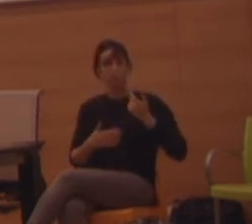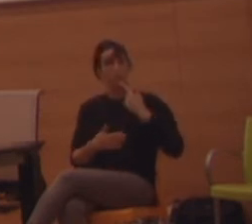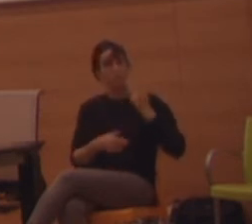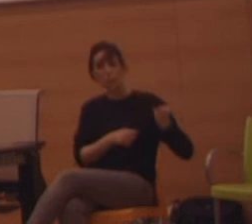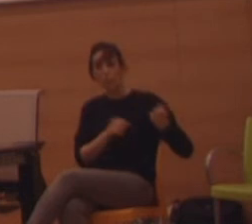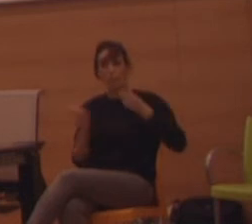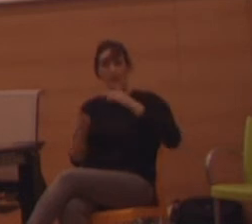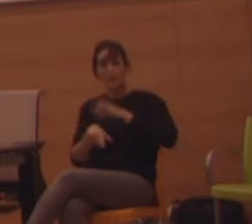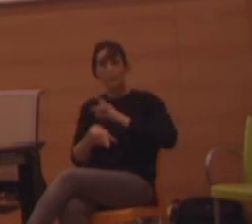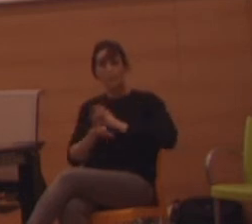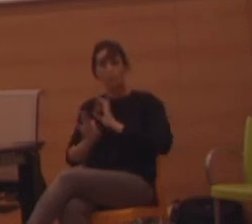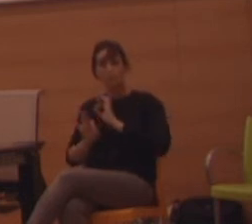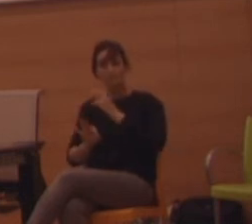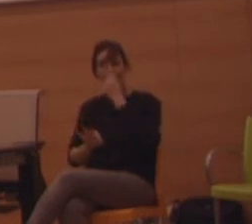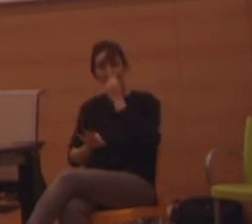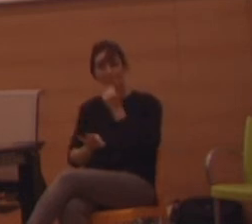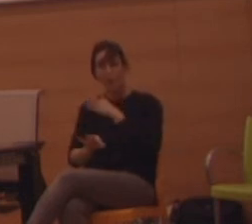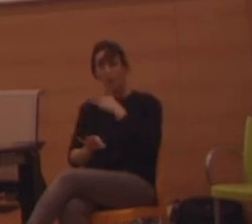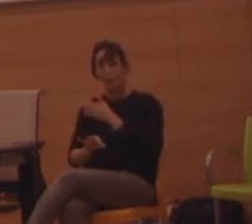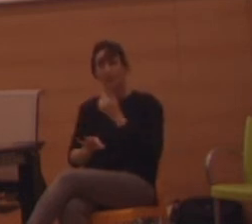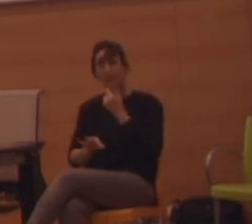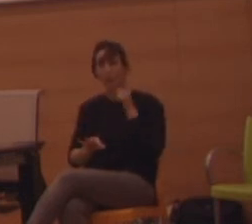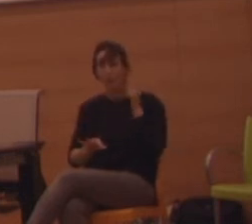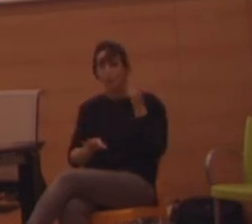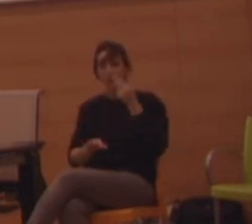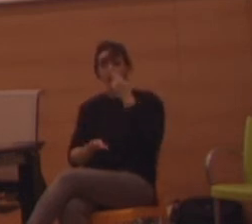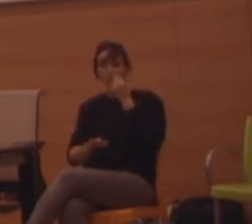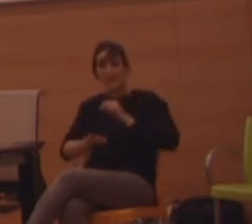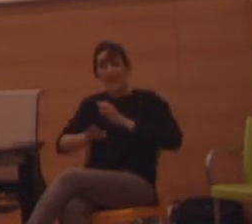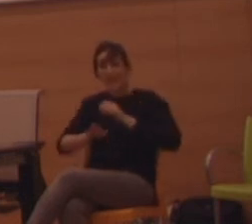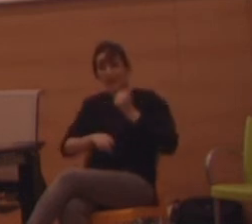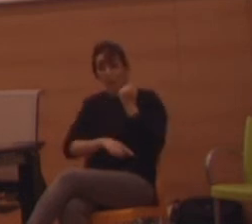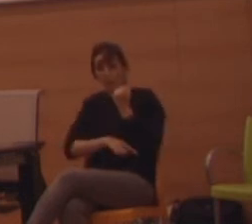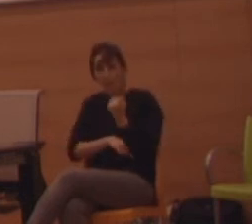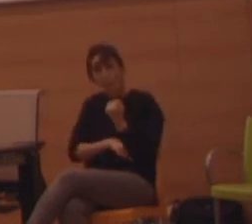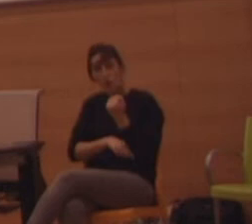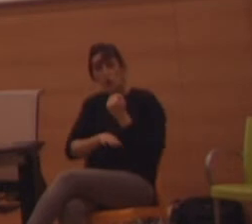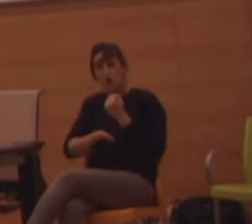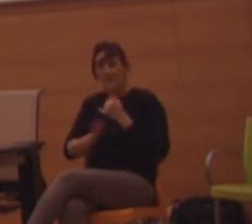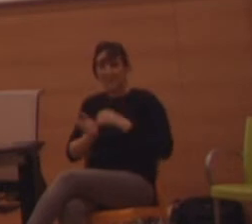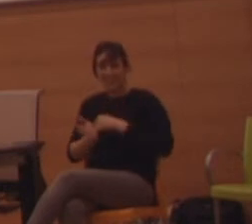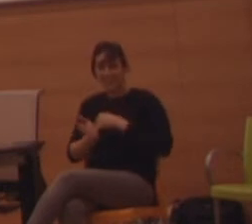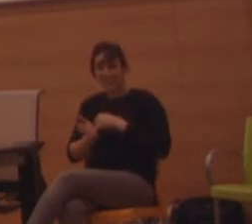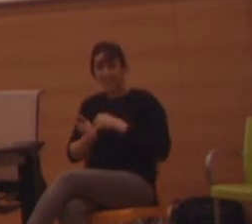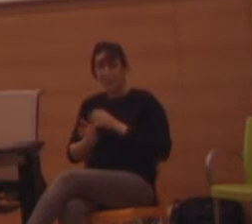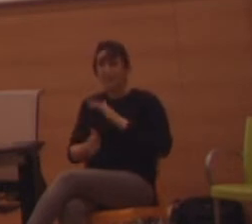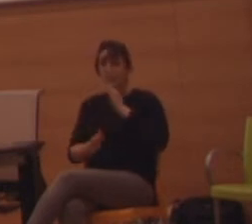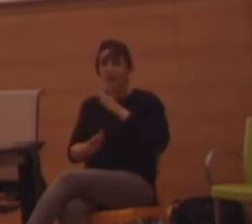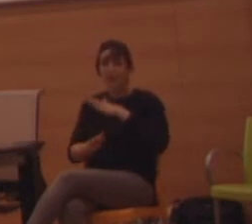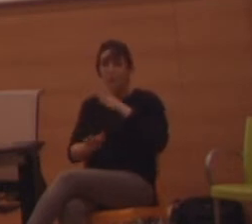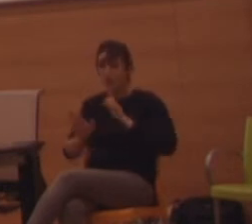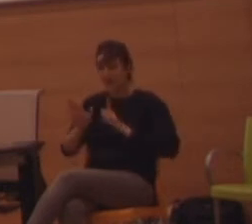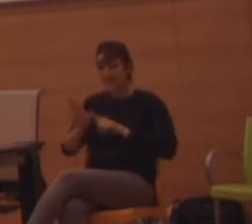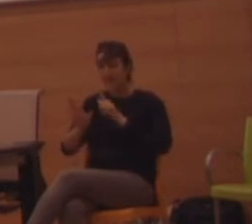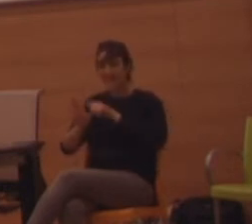el riesgo de, al tener un apoyo muy deficiente y al ser una amputación atípica de un pie, que te han quitado el primer dedo y el